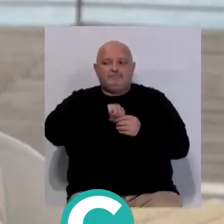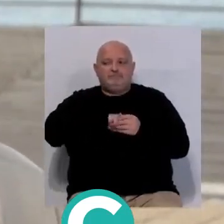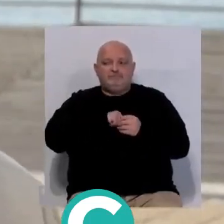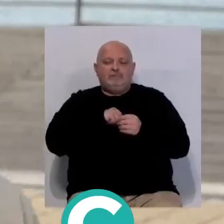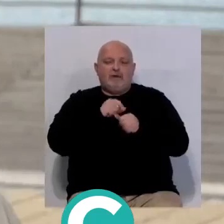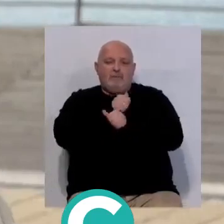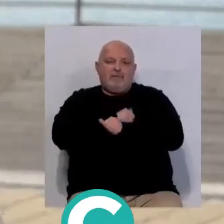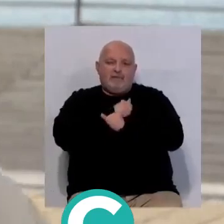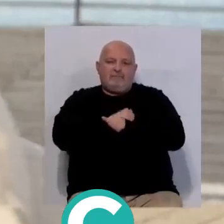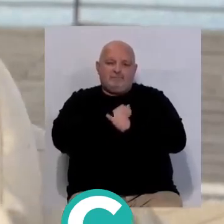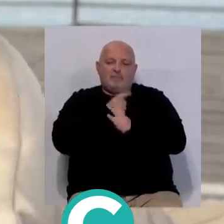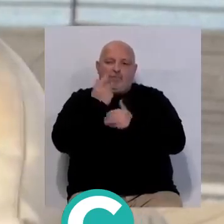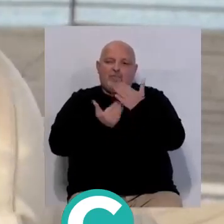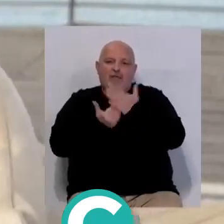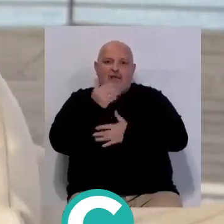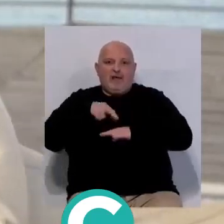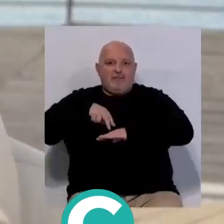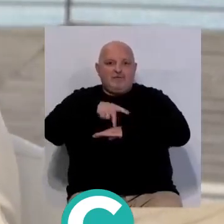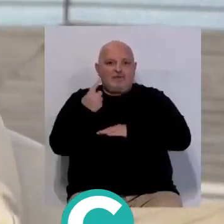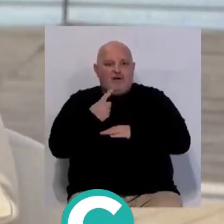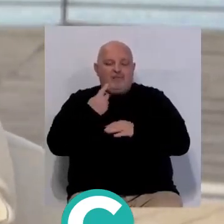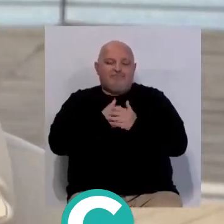tenemos la esperanza, por ejemplo, de que algún día camine.